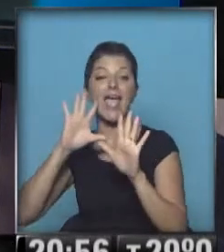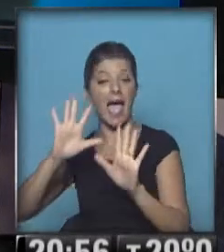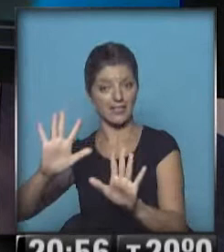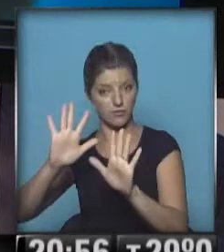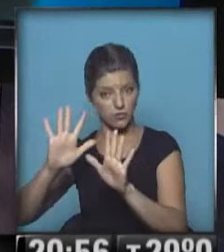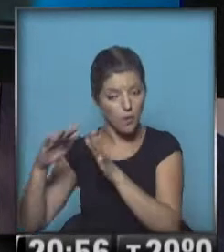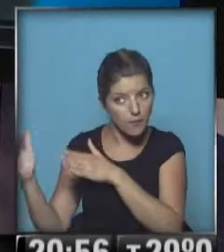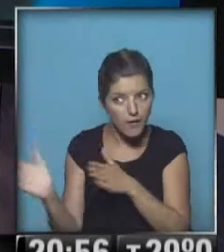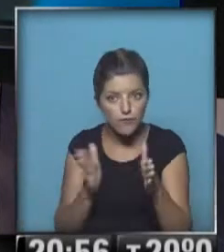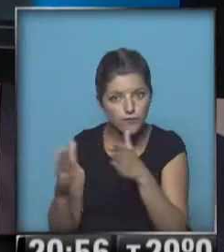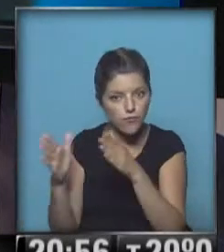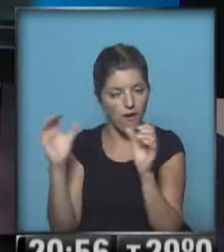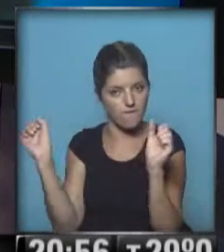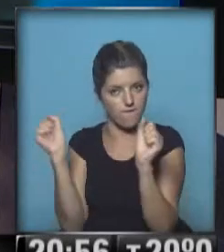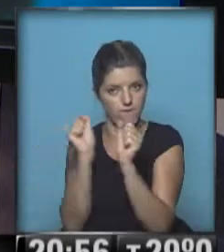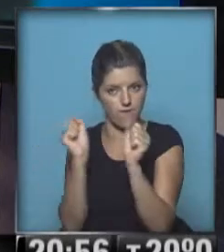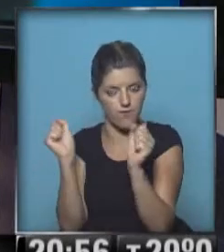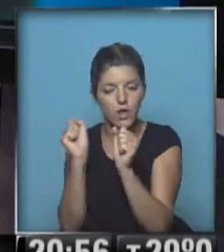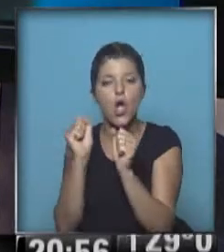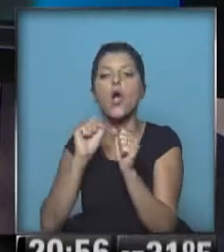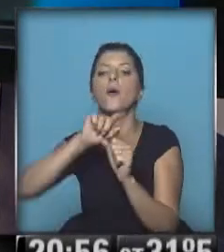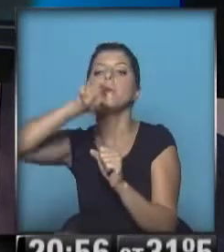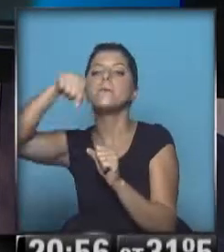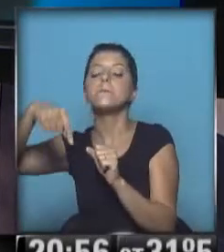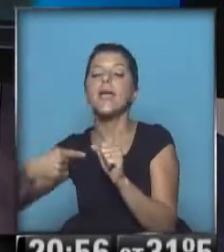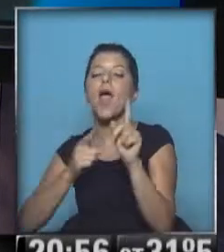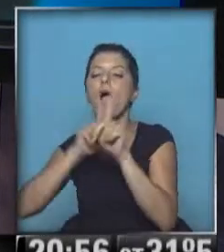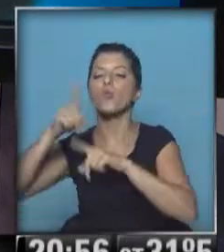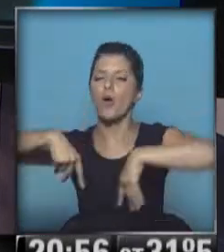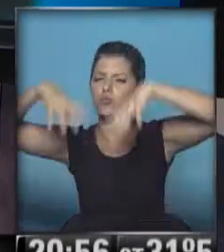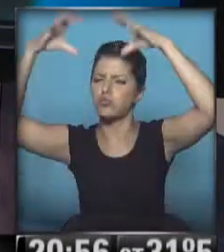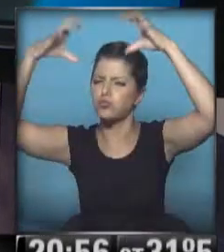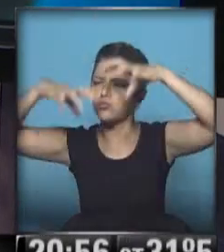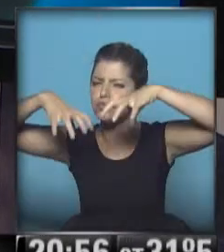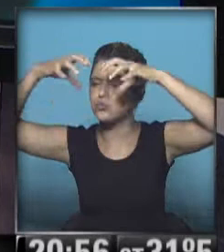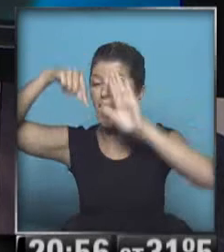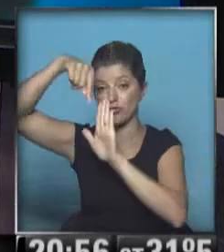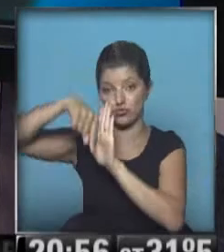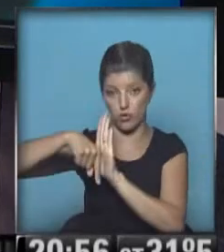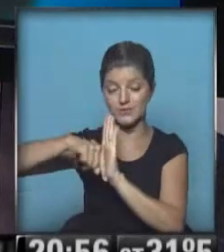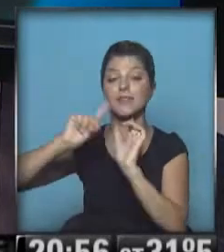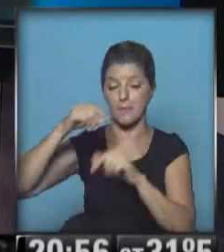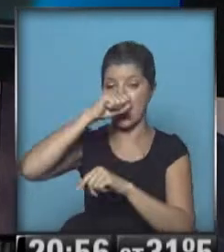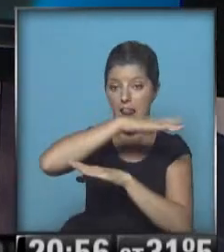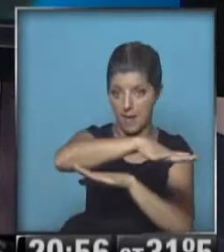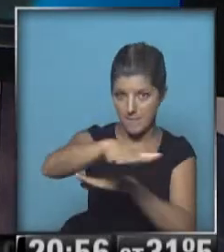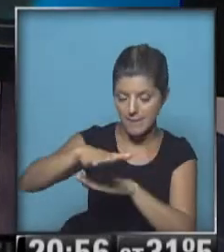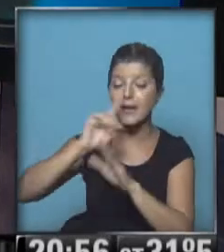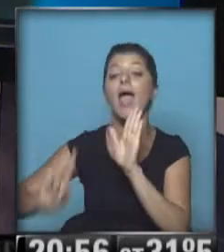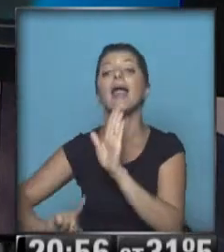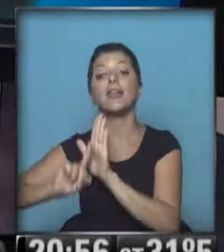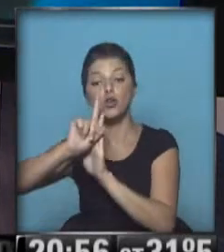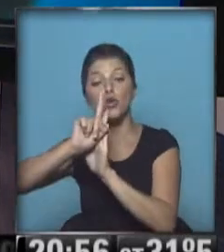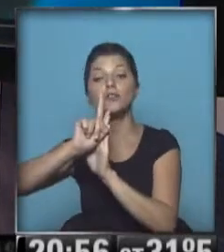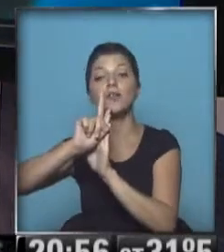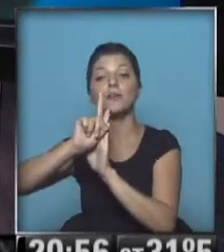que comienza a ingresar por el extremo sur de la región va a generar todavía algunas precipitaciones en el sudoeste de Buenos Aires, también La Pampa. En el norte de Buenos Aires, sur